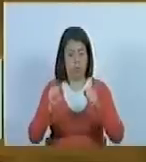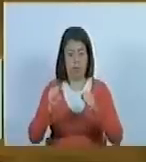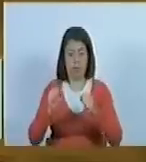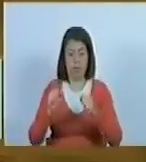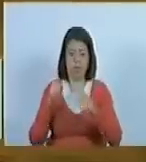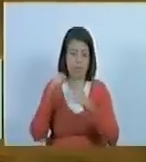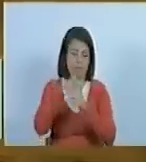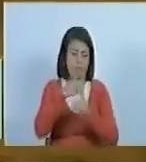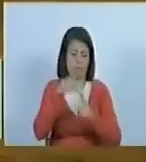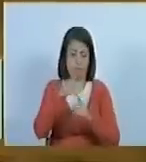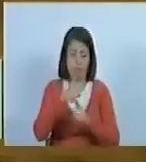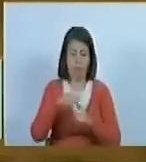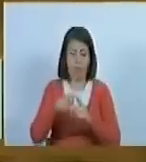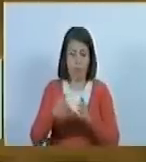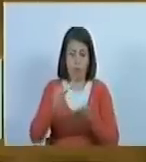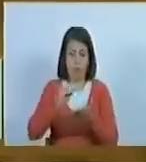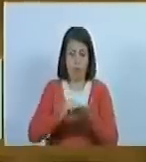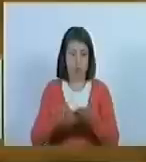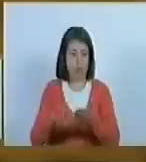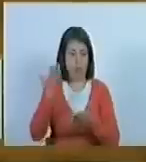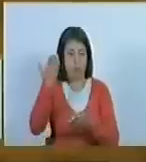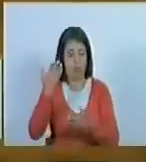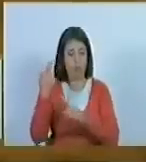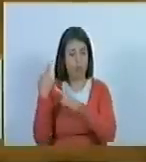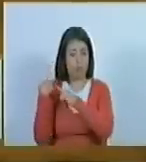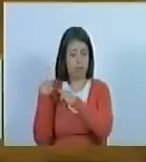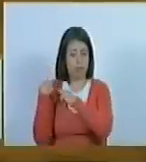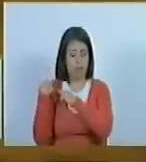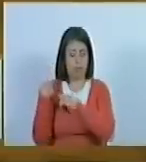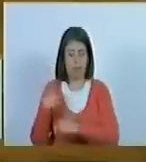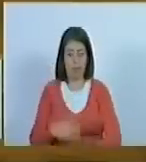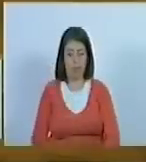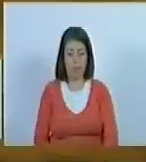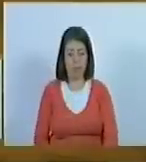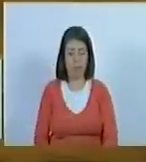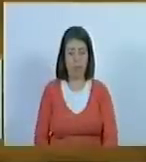luchamos a diario por reivindicar esta responsabilidad.